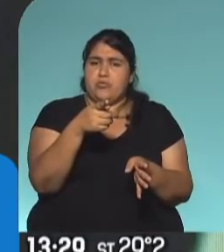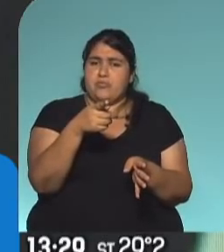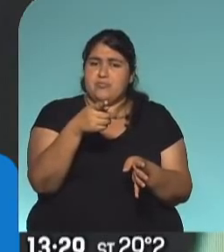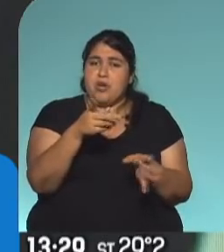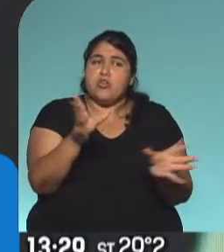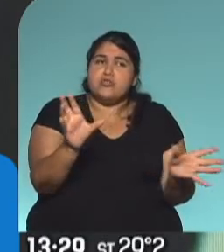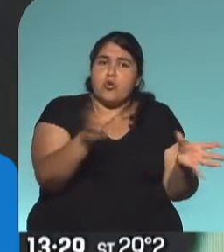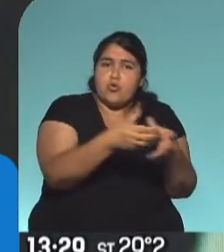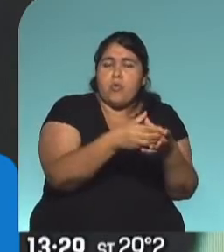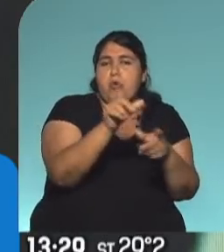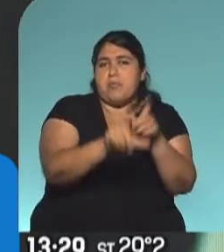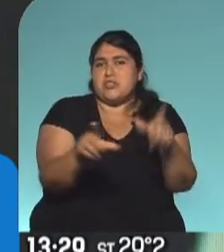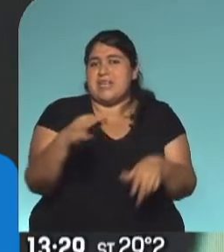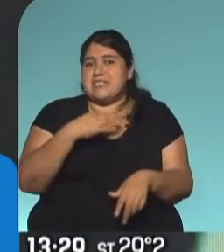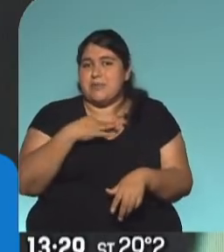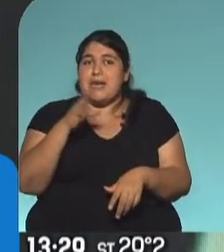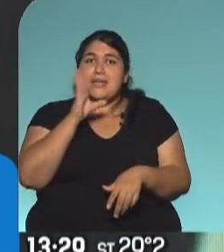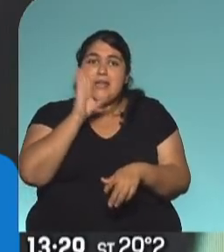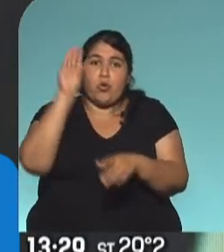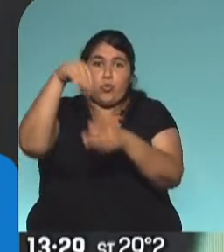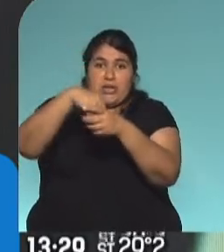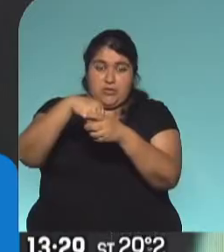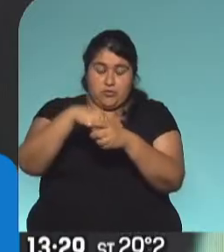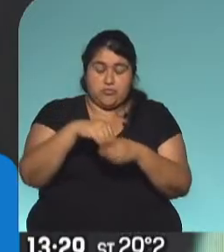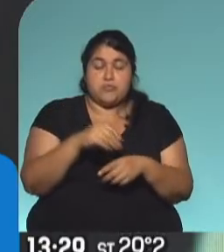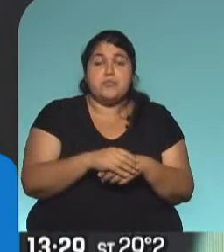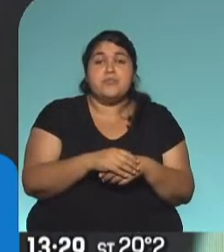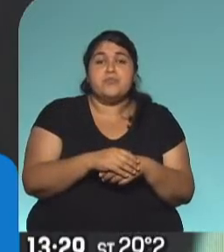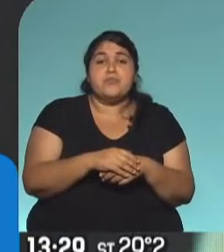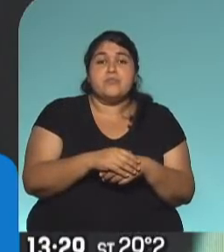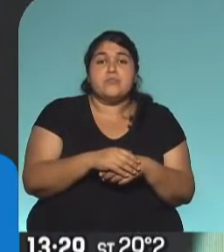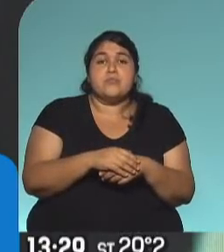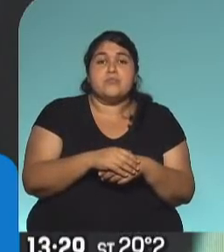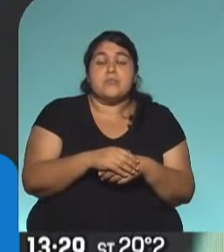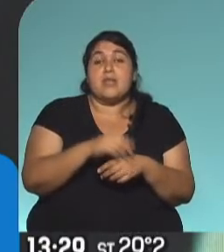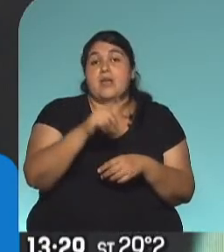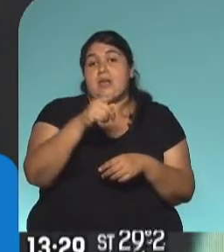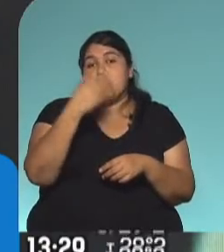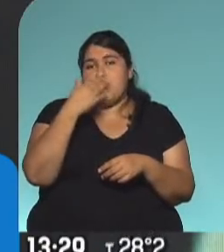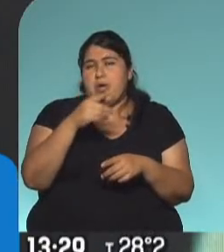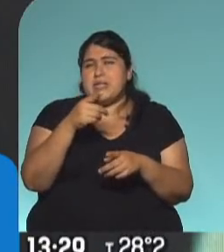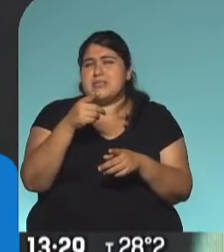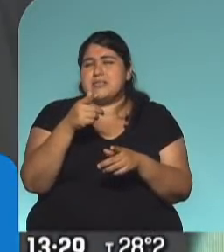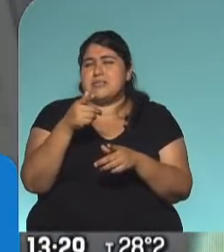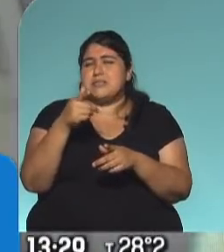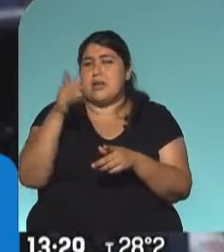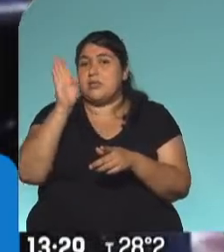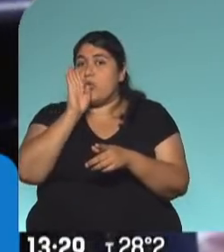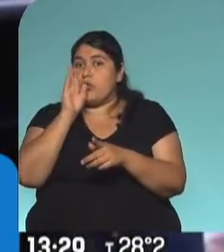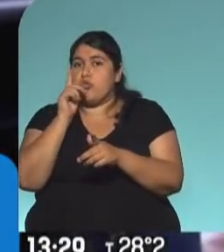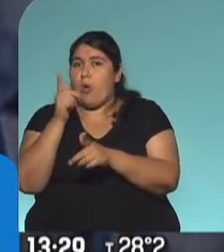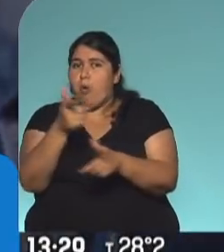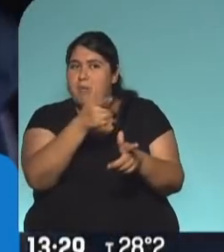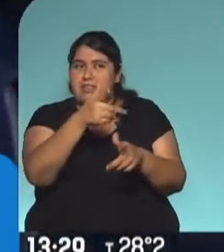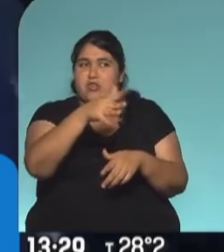tropas y civiles de Estados Unidos dentro de Irak, y el bombardeo que hizo Estados Unidos de una